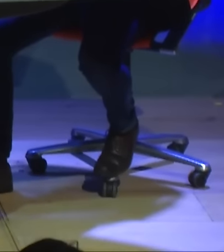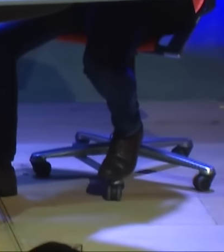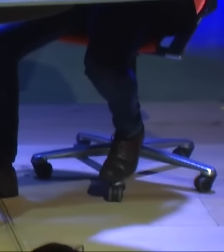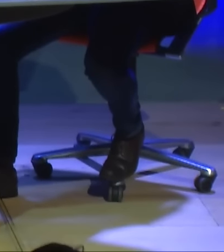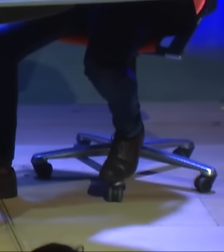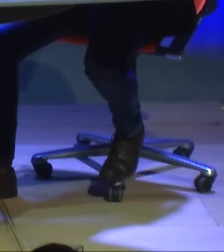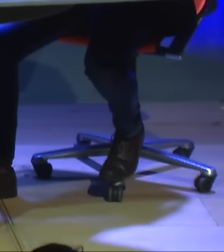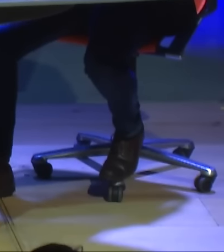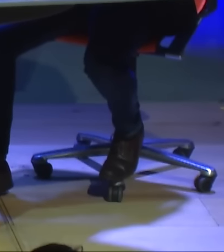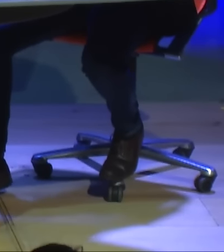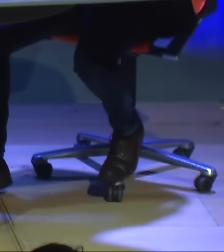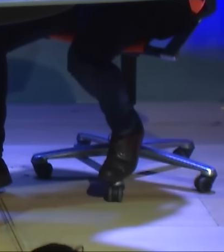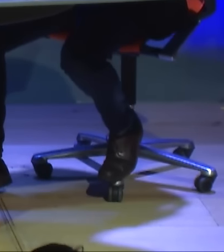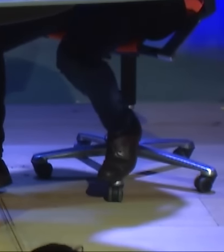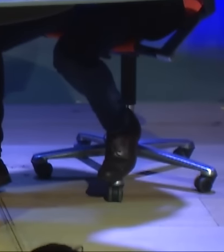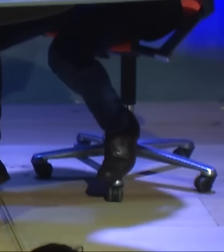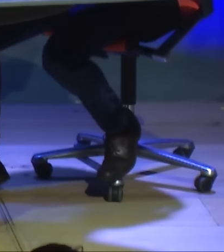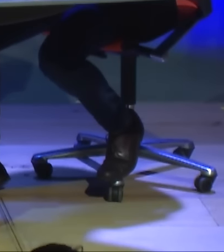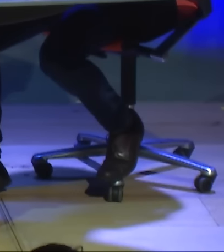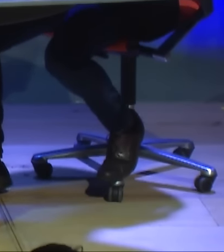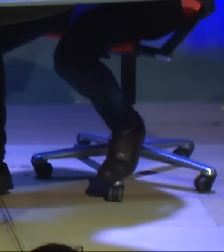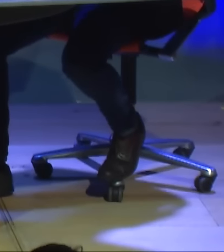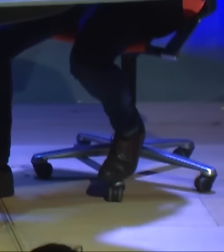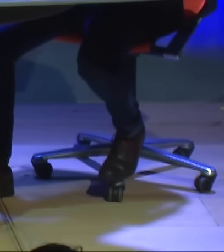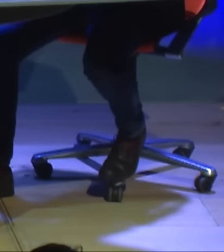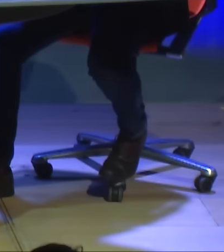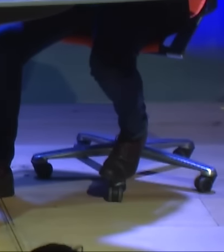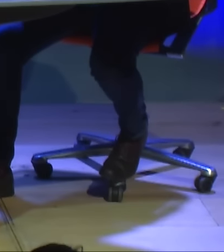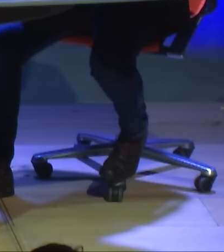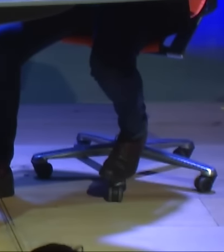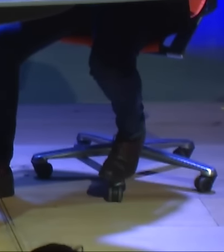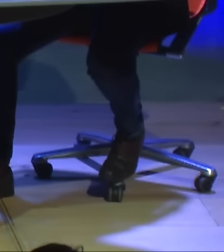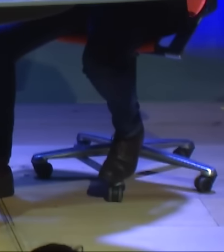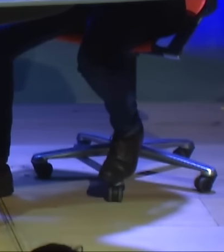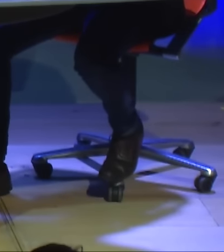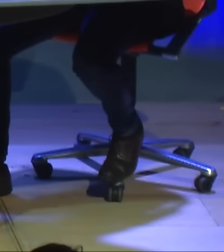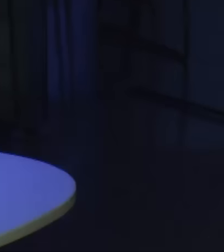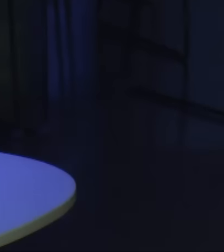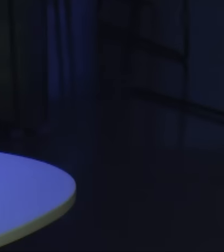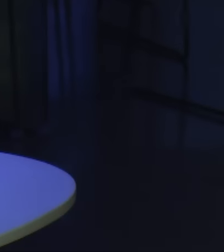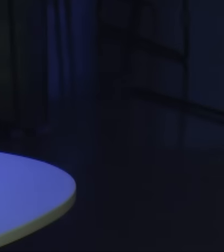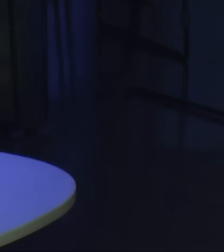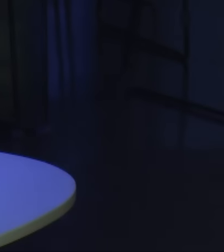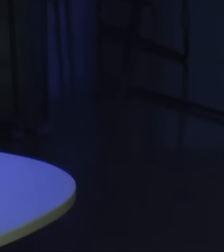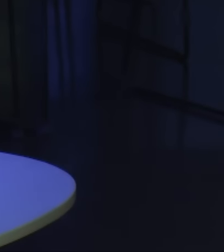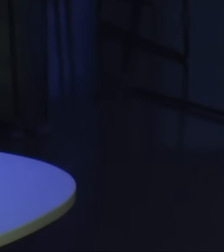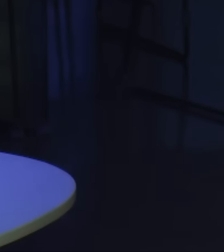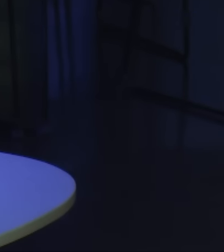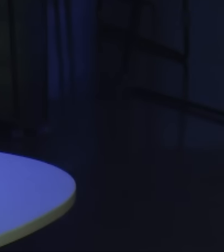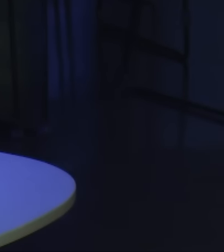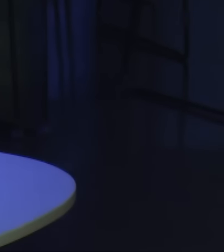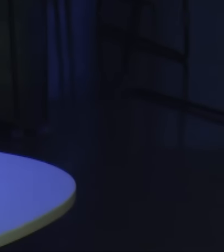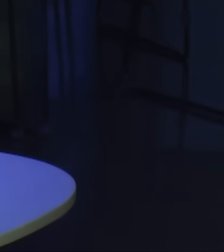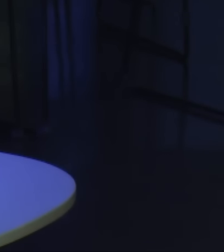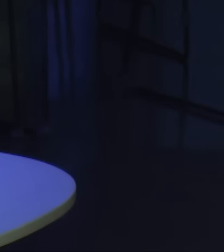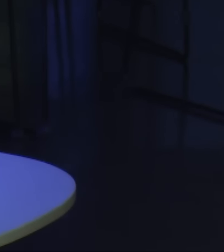contexto, cuidado. En esta ocasión nosotros no nos hemos pasado por horno ninguno. No. Hemos venido directos a la Green Room,